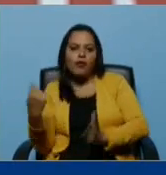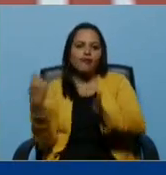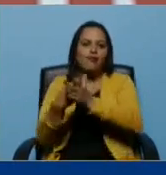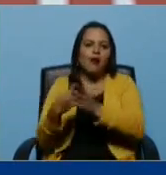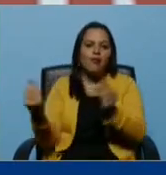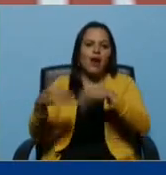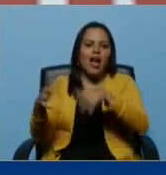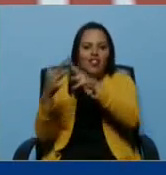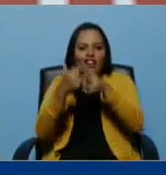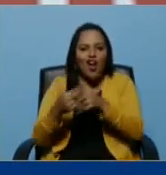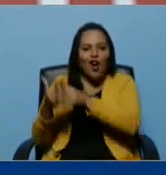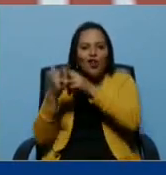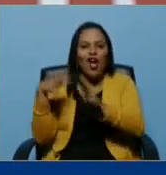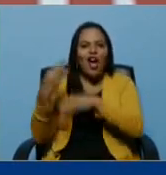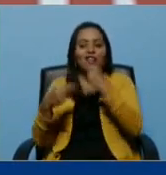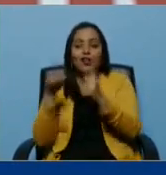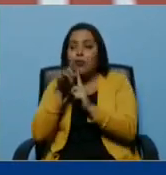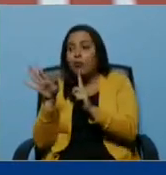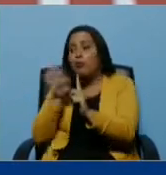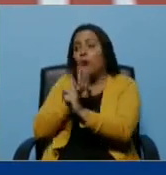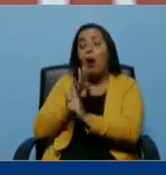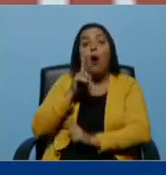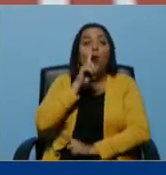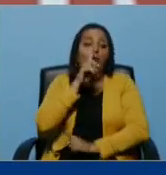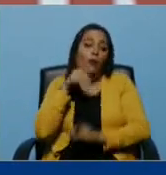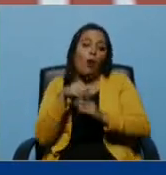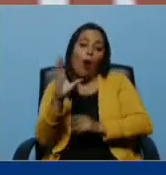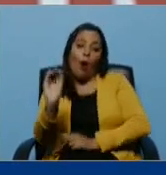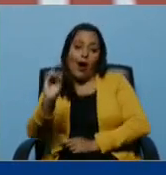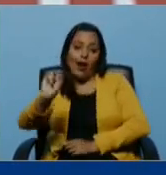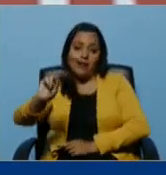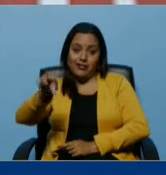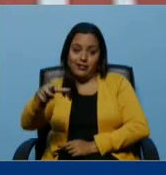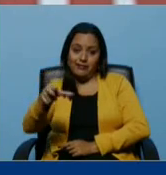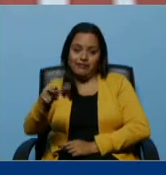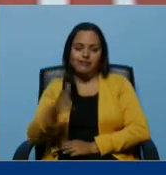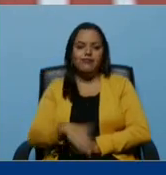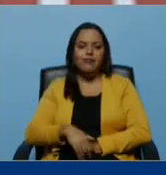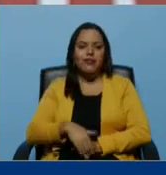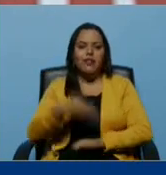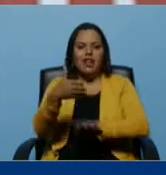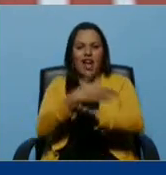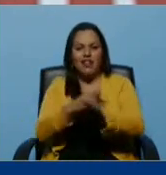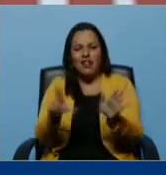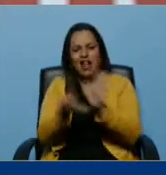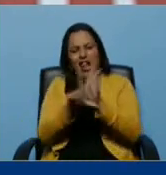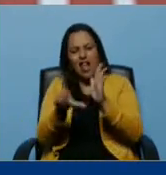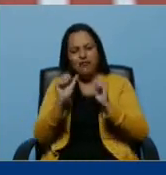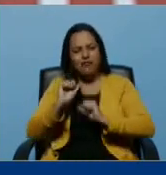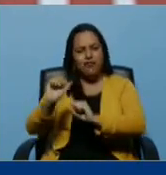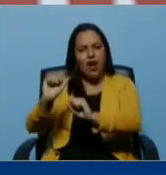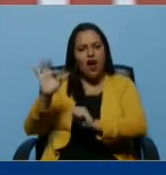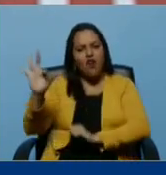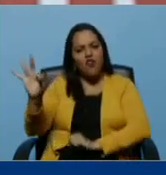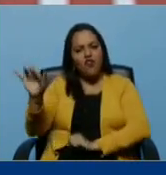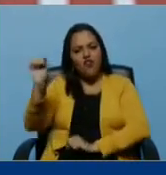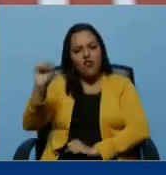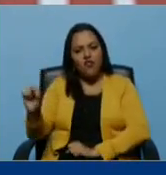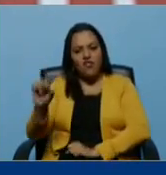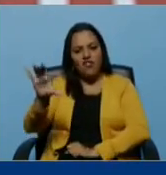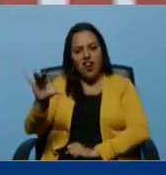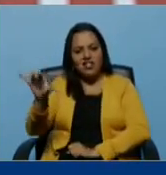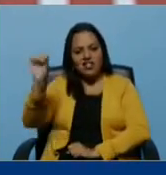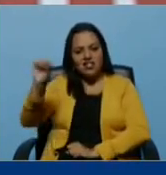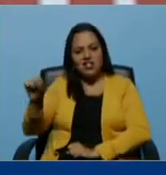financiando con fachadas de ONG. Y como usted decía sobre la ley antifascista, presidente, y agregaba el